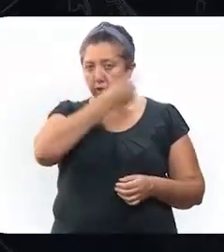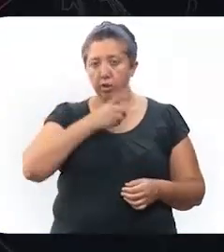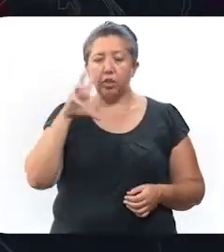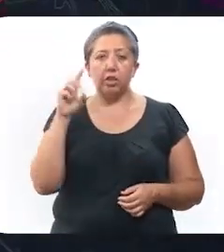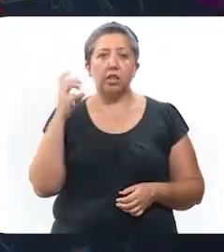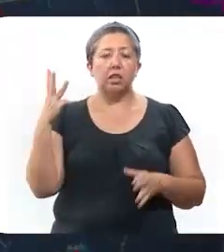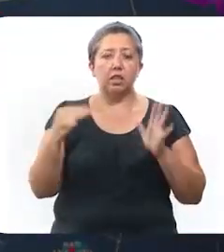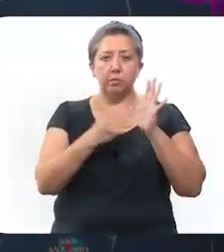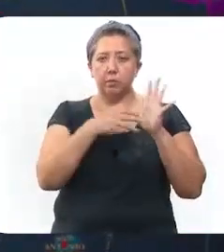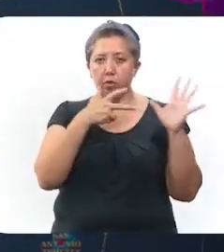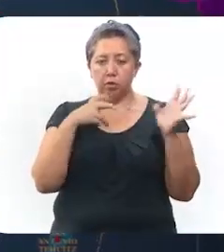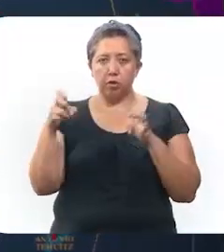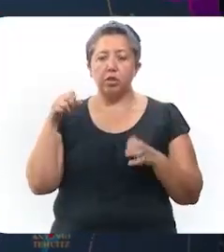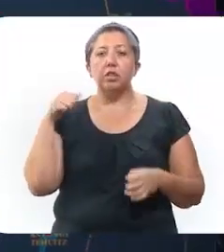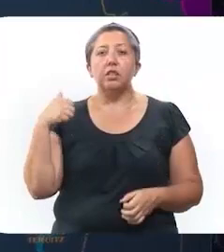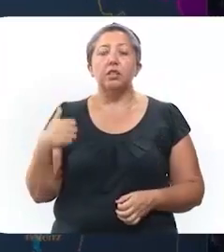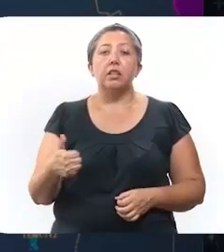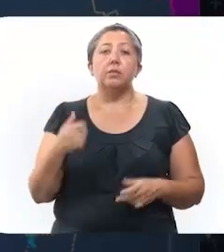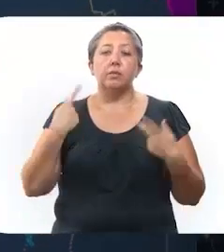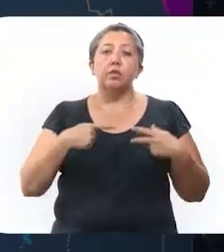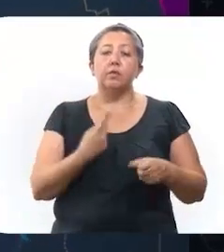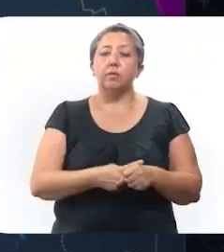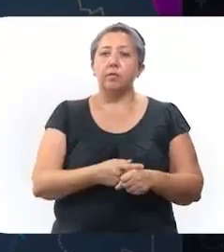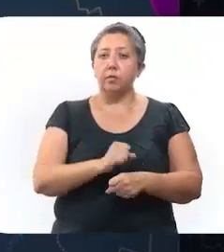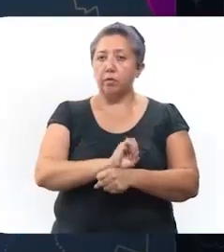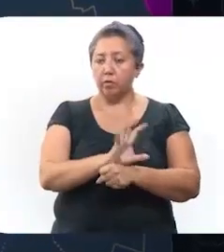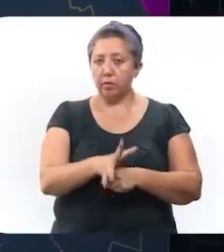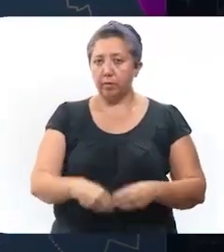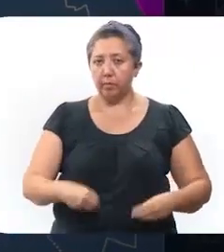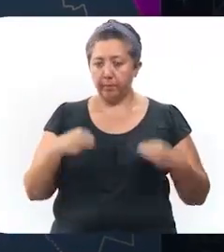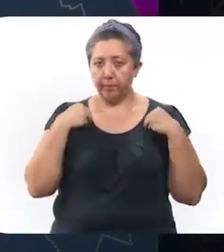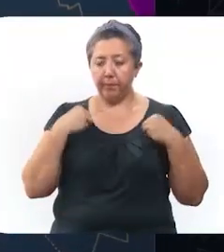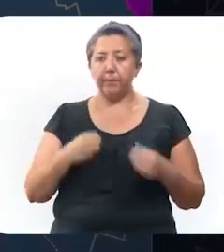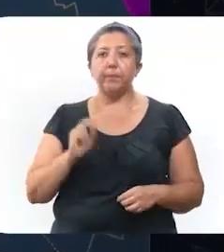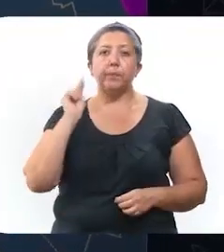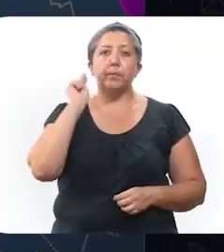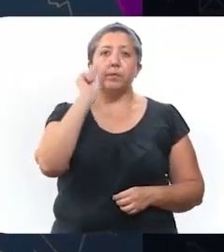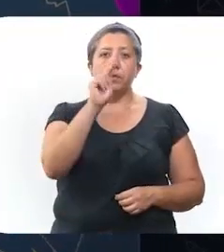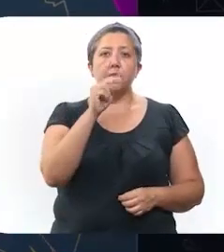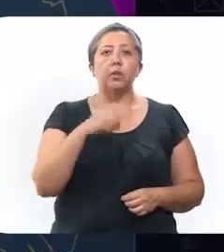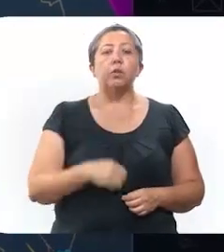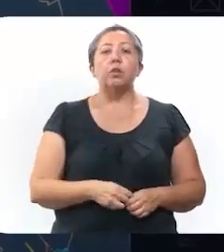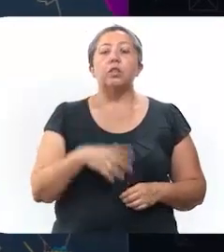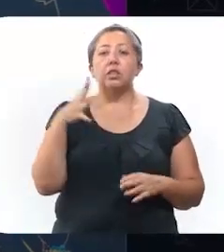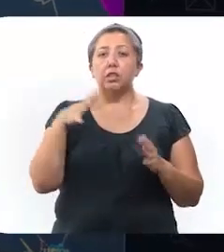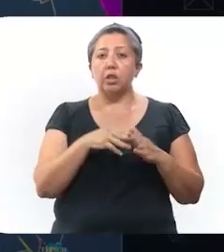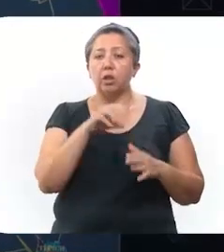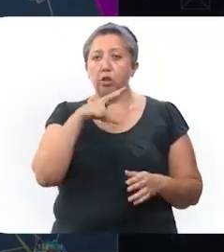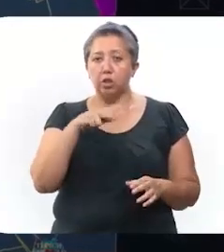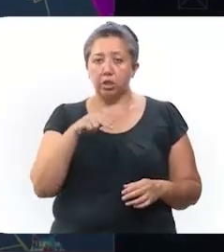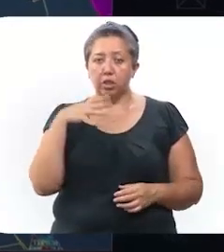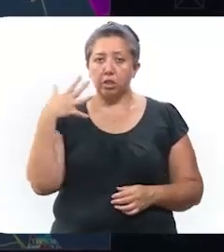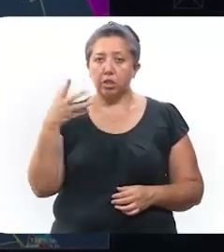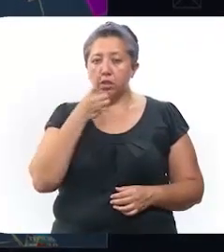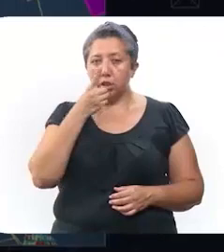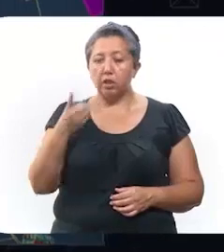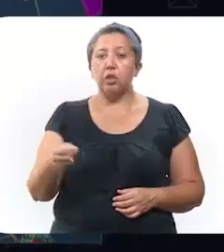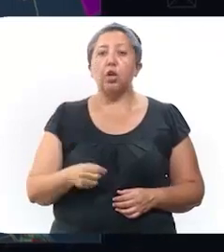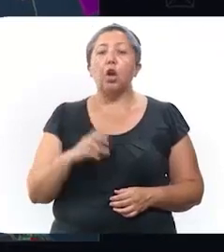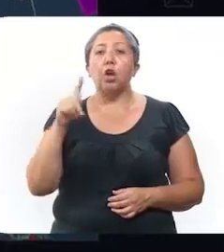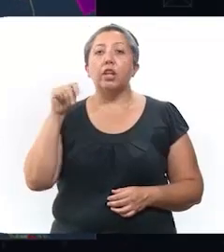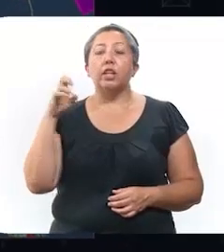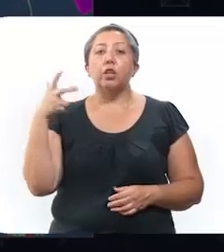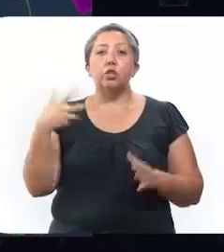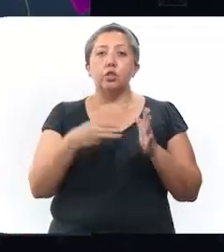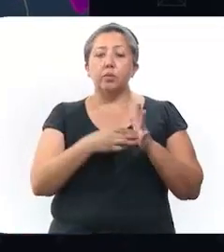diagnosticado 33.806 personas contagiadas de coronavirus, que viven en la zona norte 9.285, en la zona